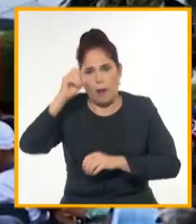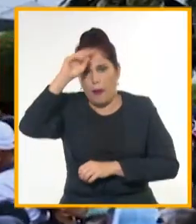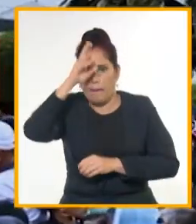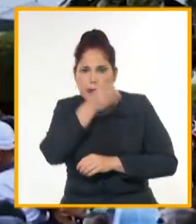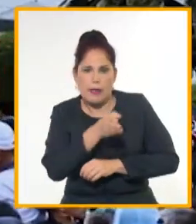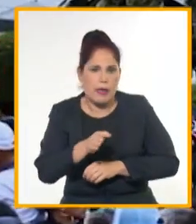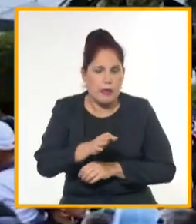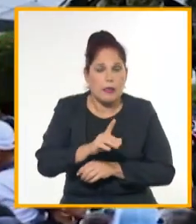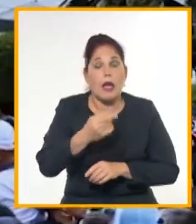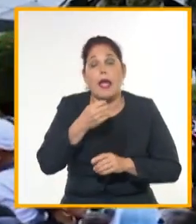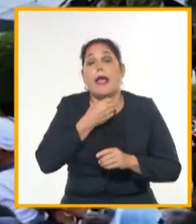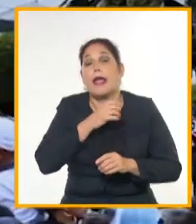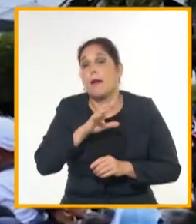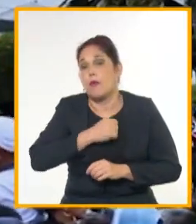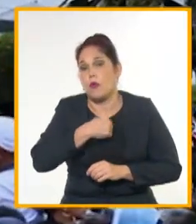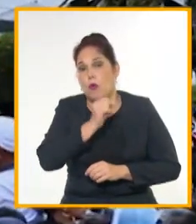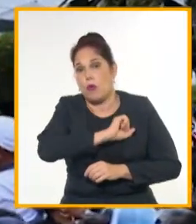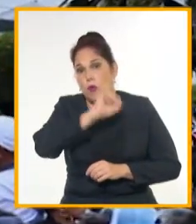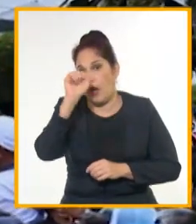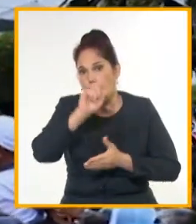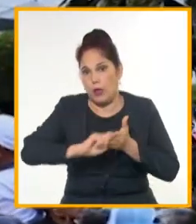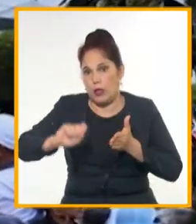de ganar la elección.